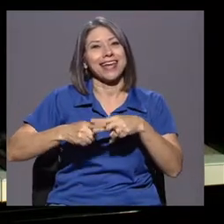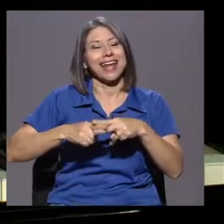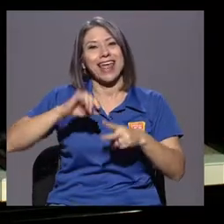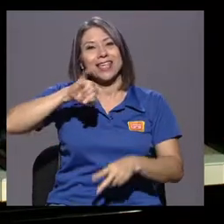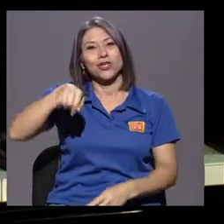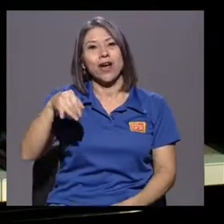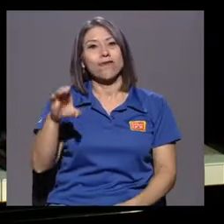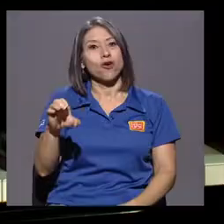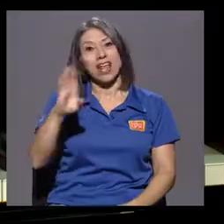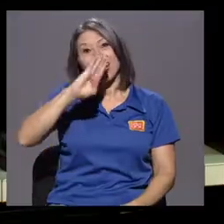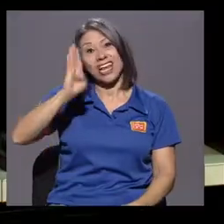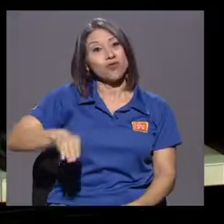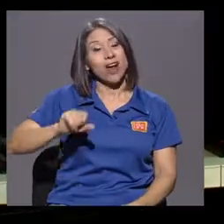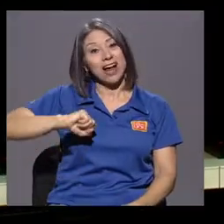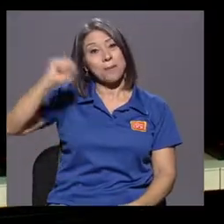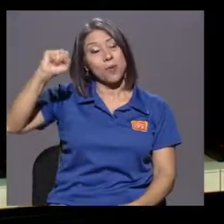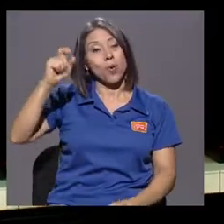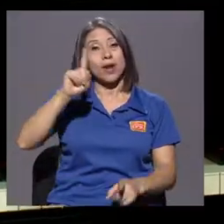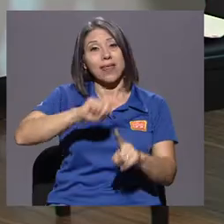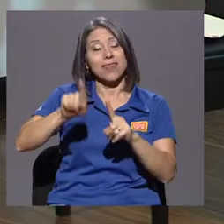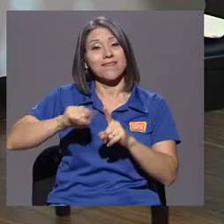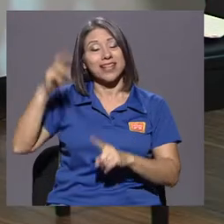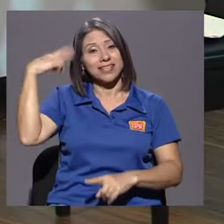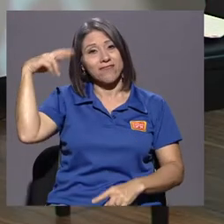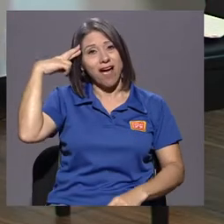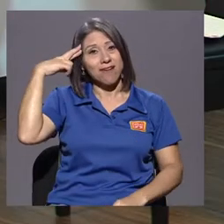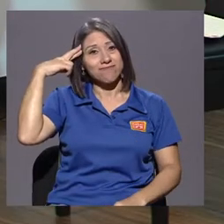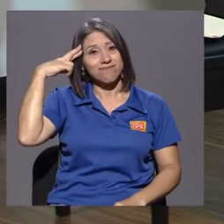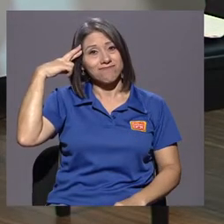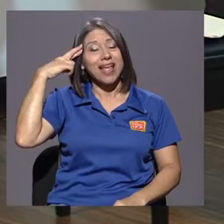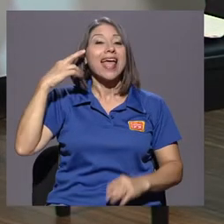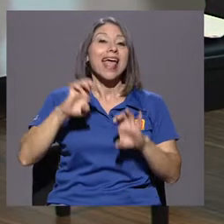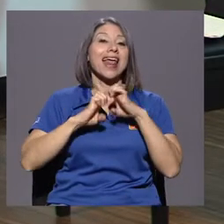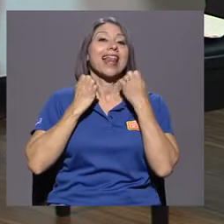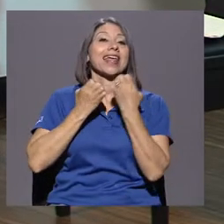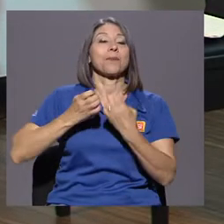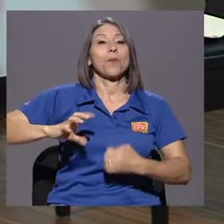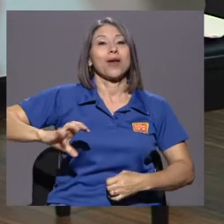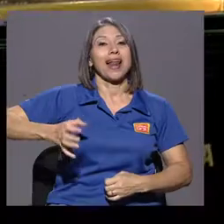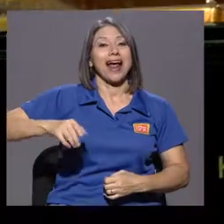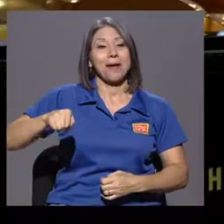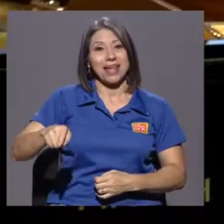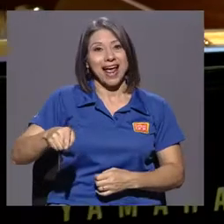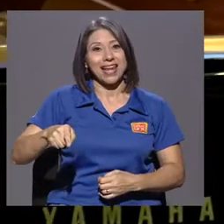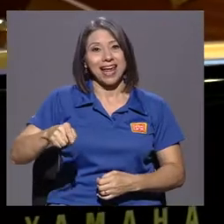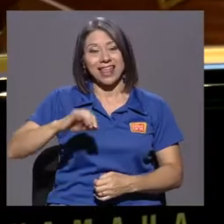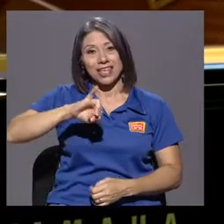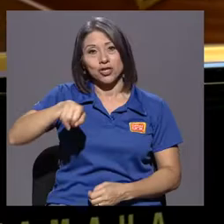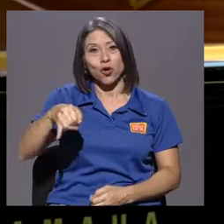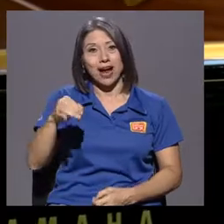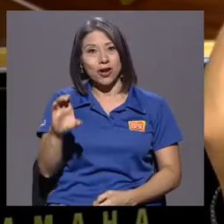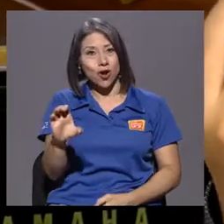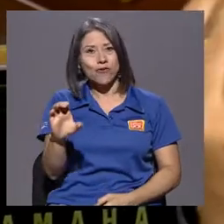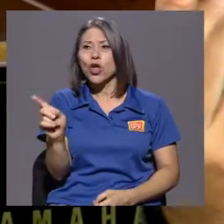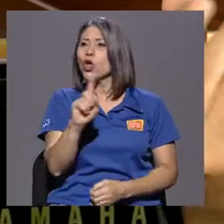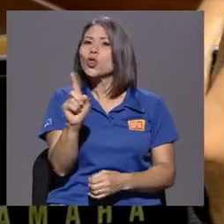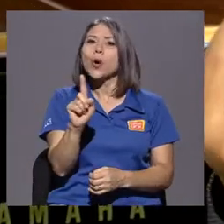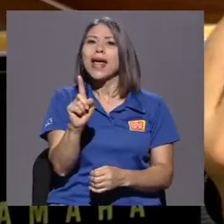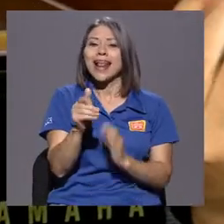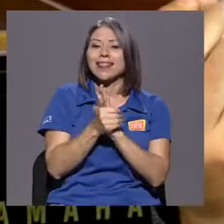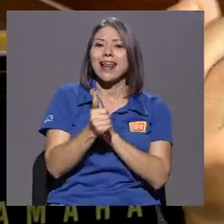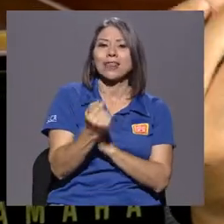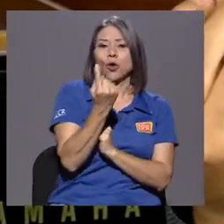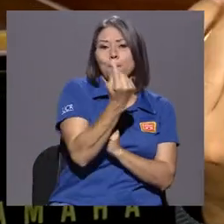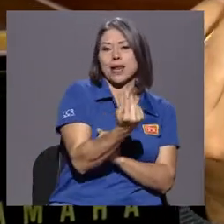campeona verdad por razones diferentes y en la 'naranja mecánica' de johan cruyff no eran tanto el el talento per cápita